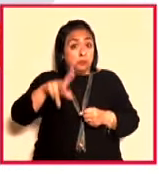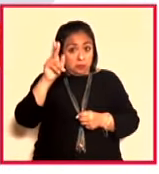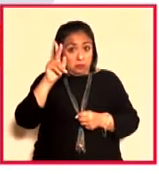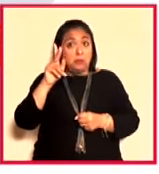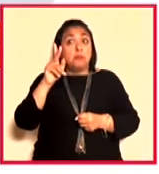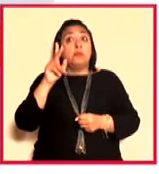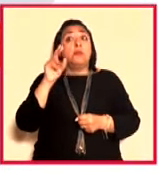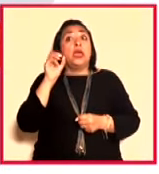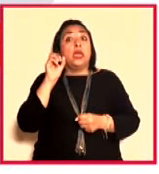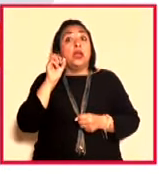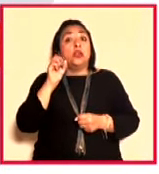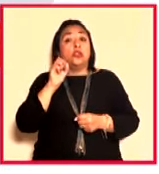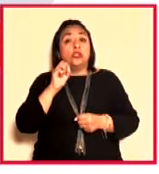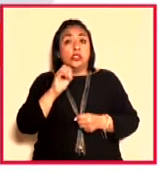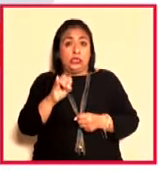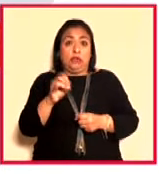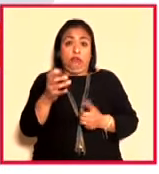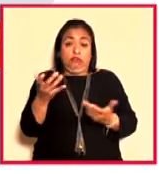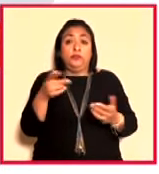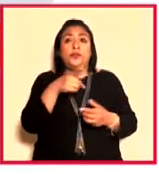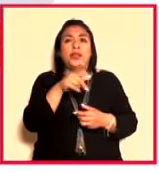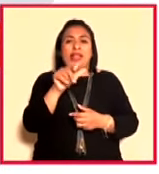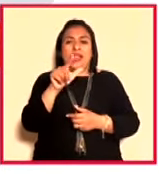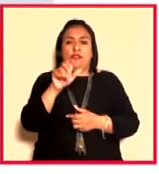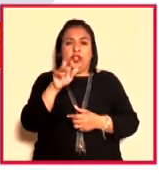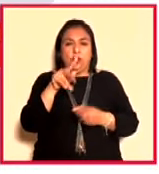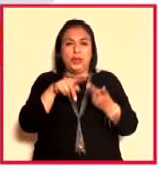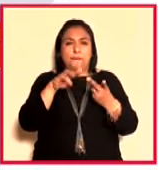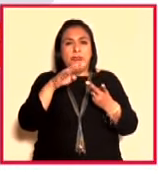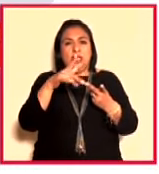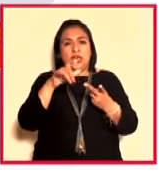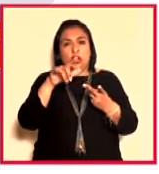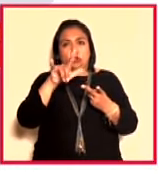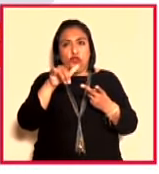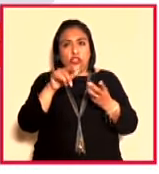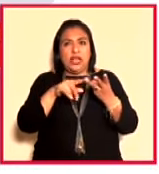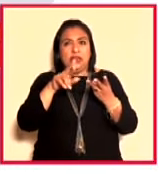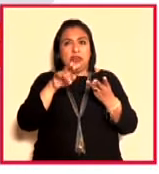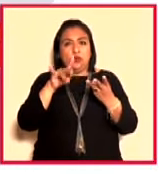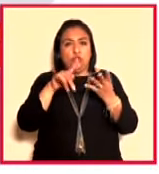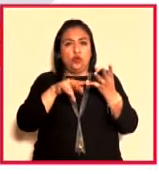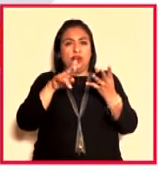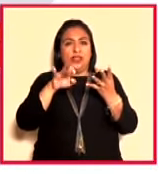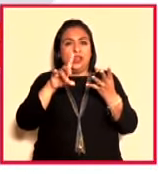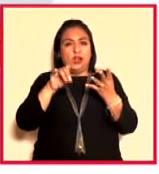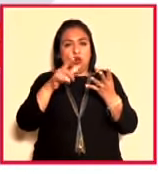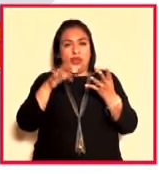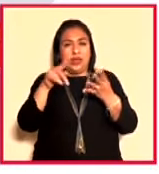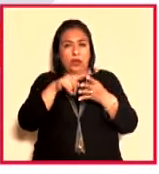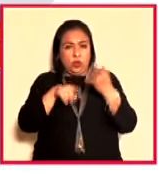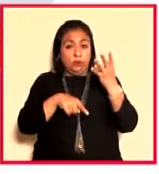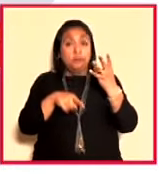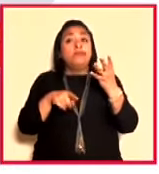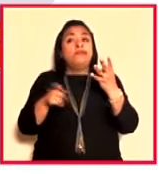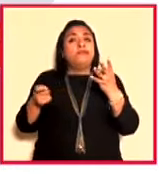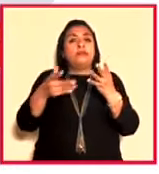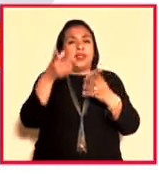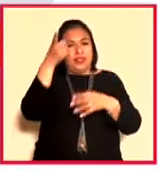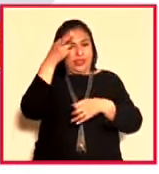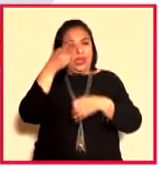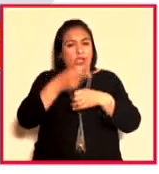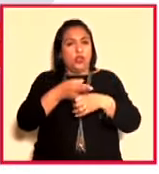composición. Interpretada por Alfredo Bringas, Miguel González, Raúl Tudón y Ricardo Gallardo, la pieza es definida por el director artístico